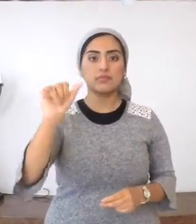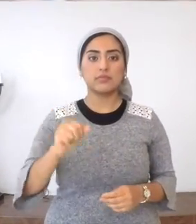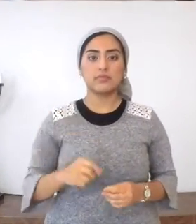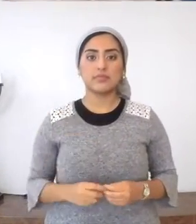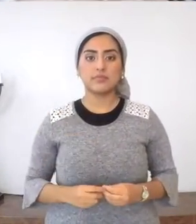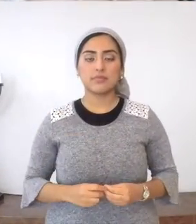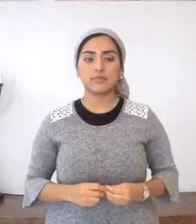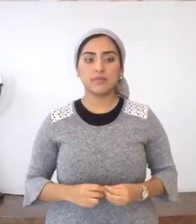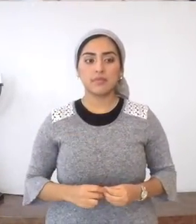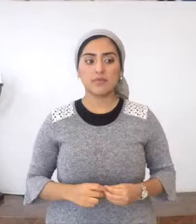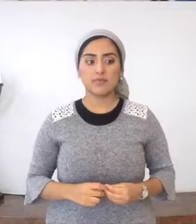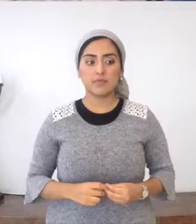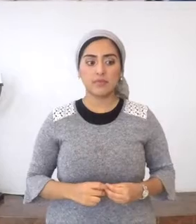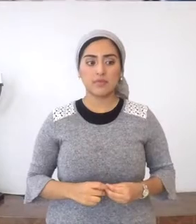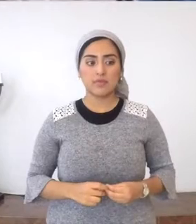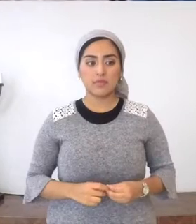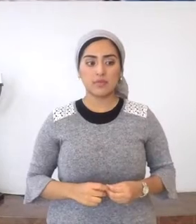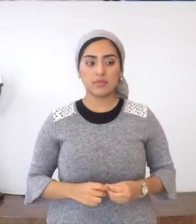Bendito es su nombre Por siempre